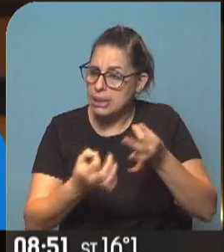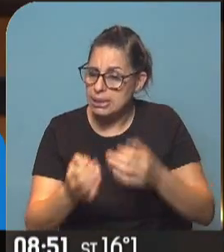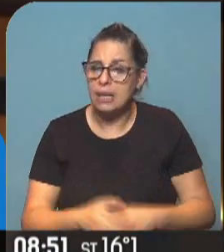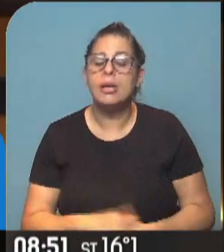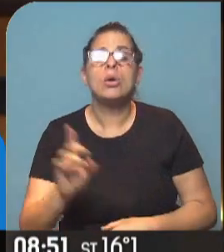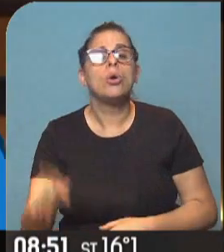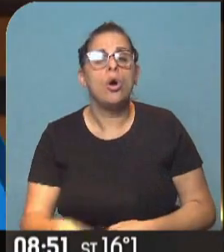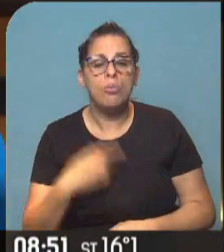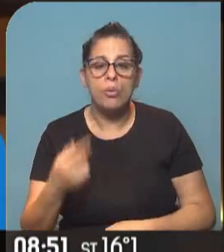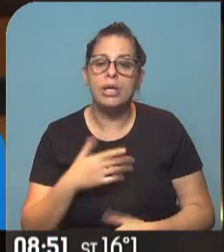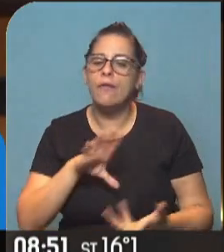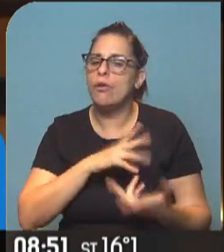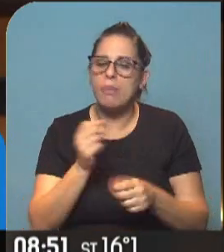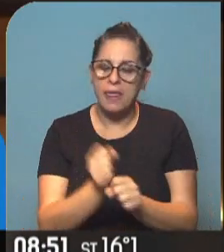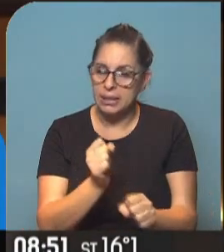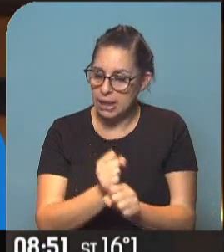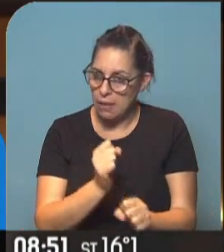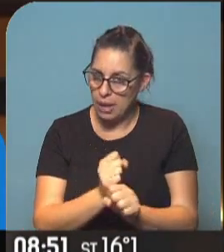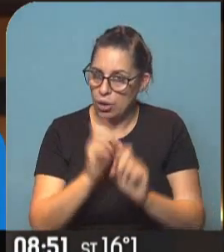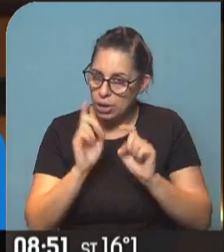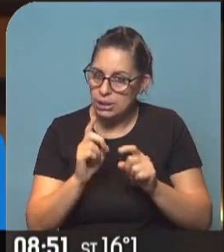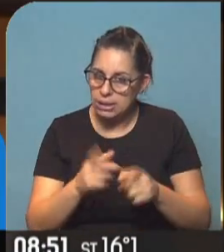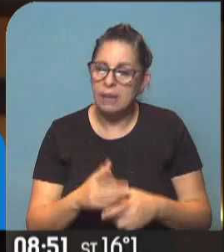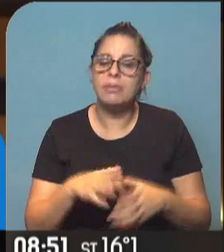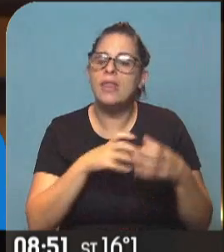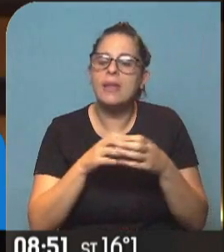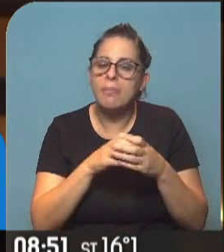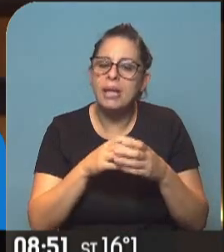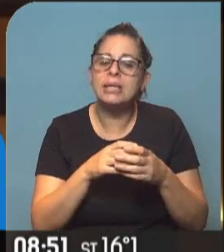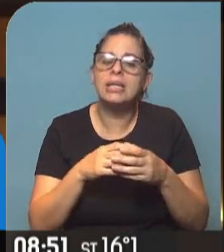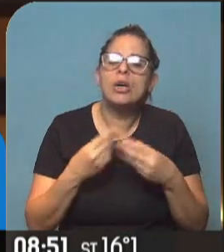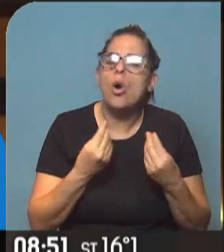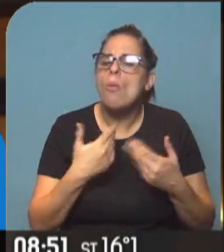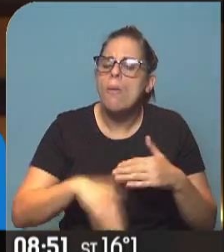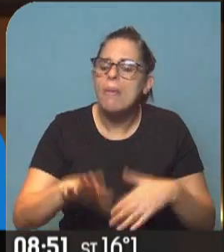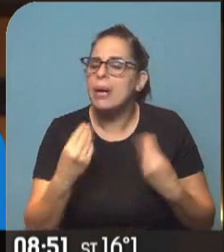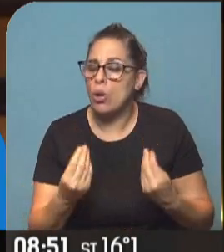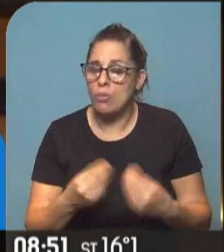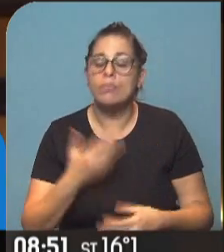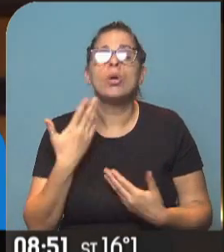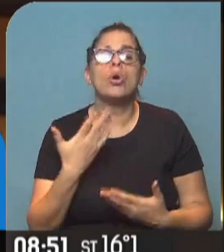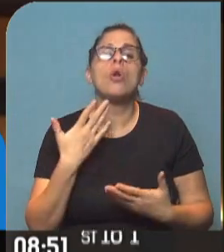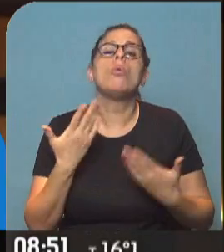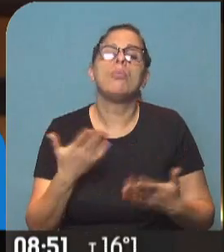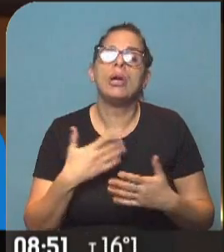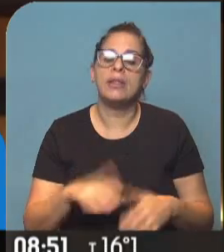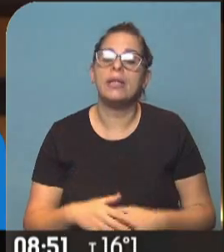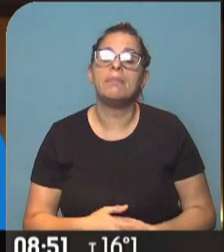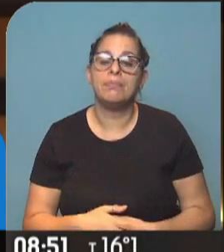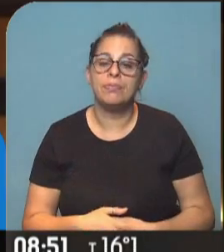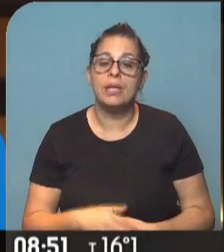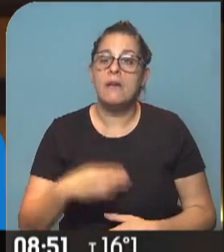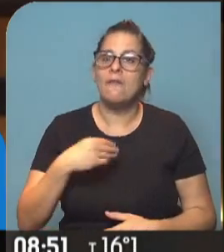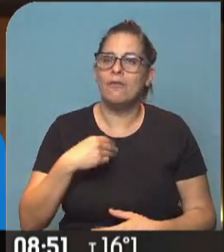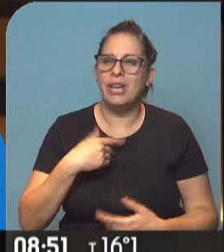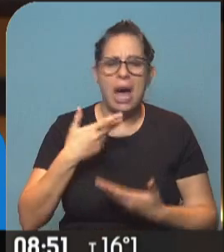tiene que ver con la metodología y el impulso del debate que se le quiere dar cómo podemos agilizar lo de las creencias de